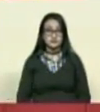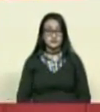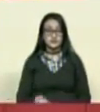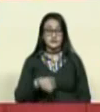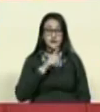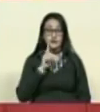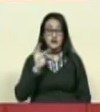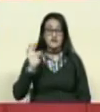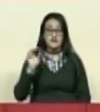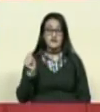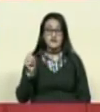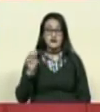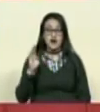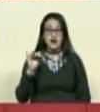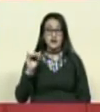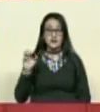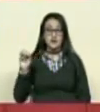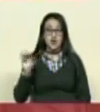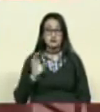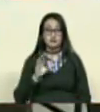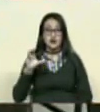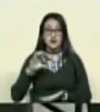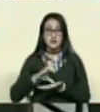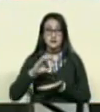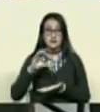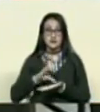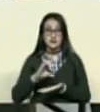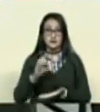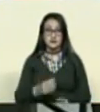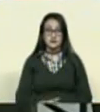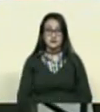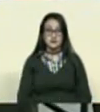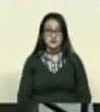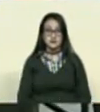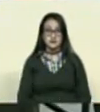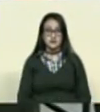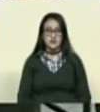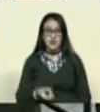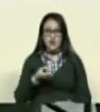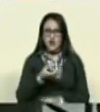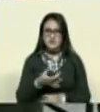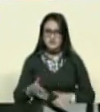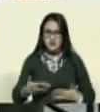Fabio Zabarce Pavón, Región Capital. ¿Cómo está la guarimba?